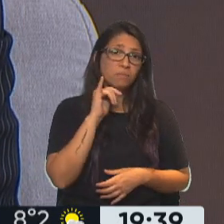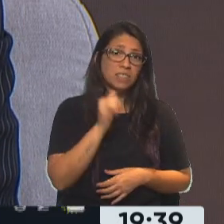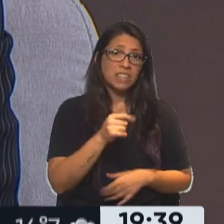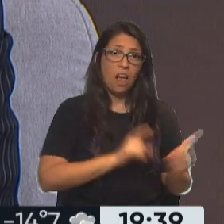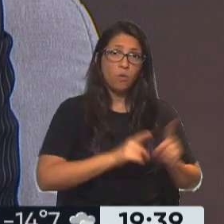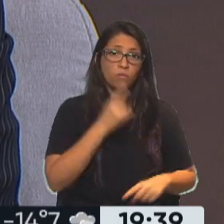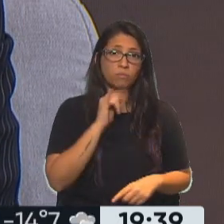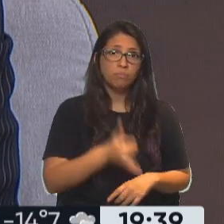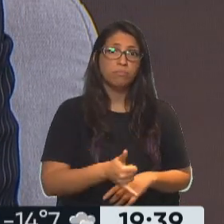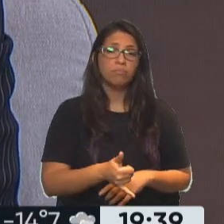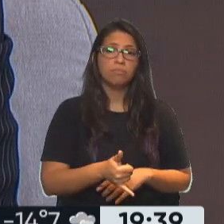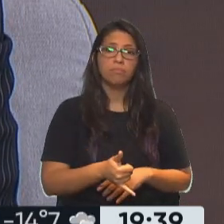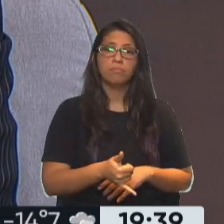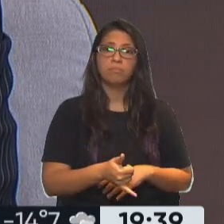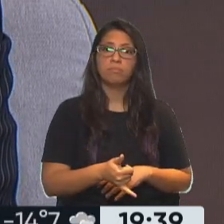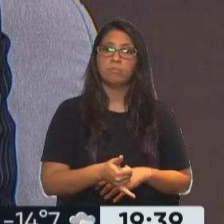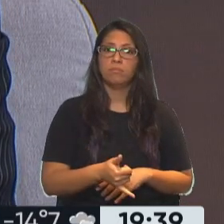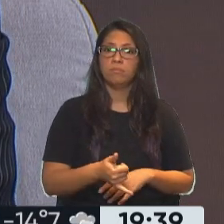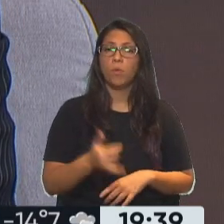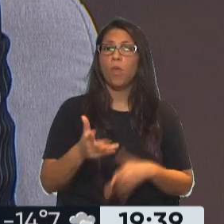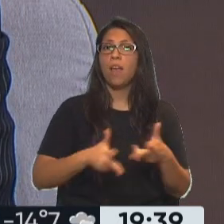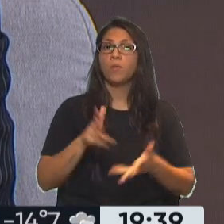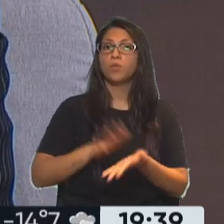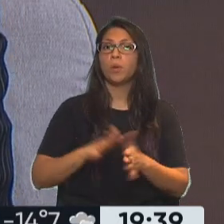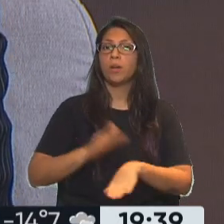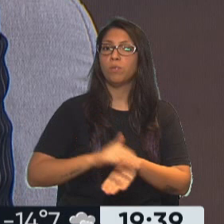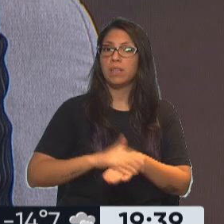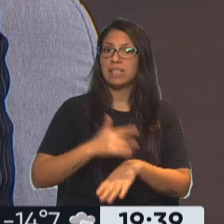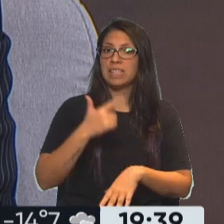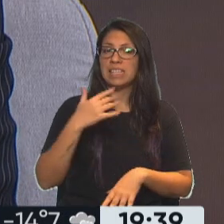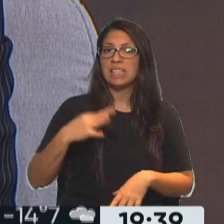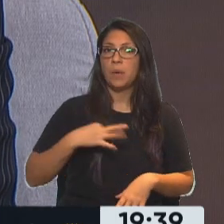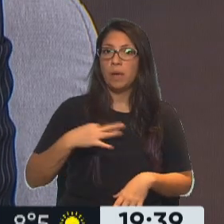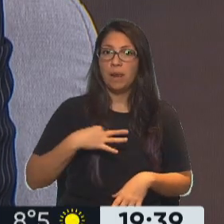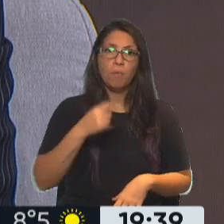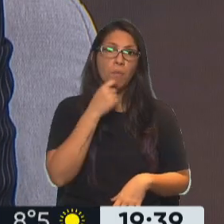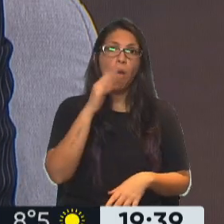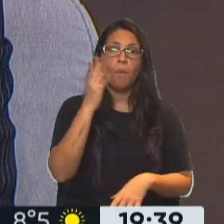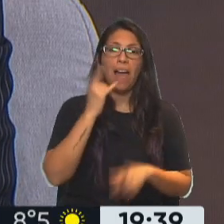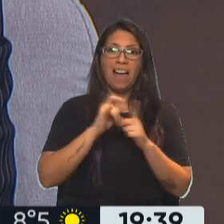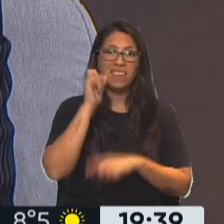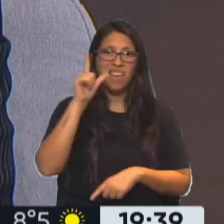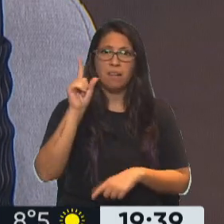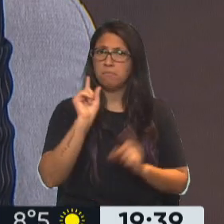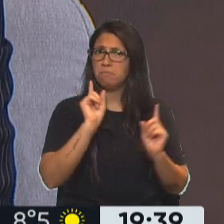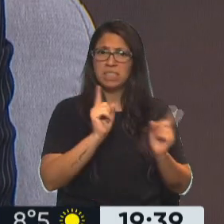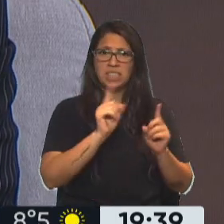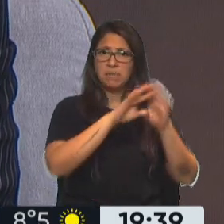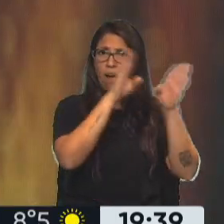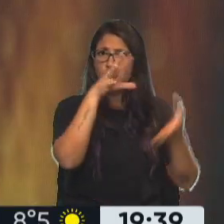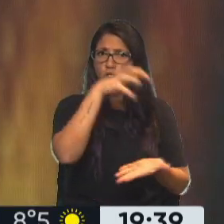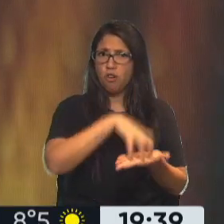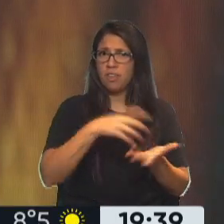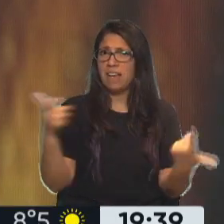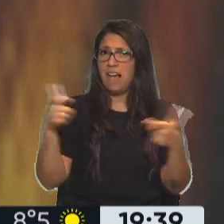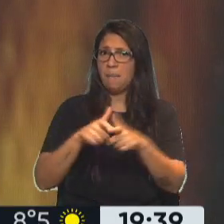Fíjate que cuando se trató de responsabilidad civil y empresarial, por ejemplo, me refiero a Blaquier, fue la misma corte también, la Cámara Penal, la